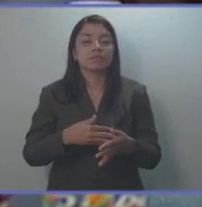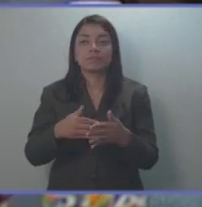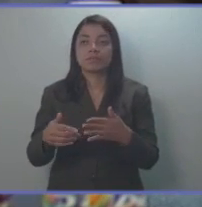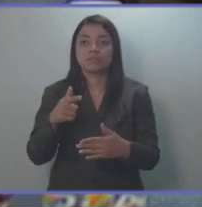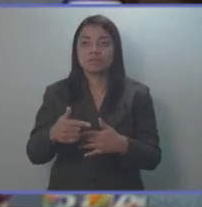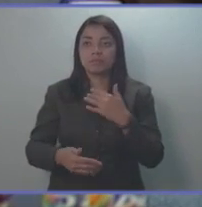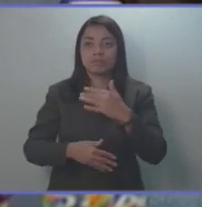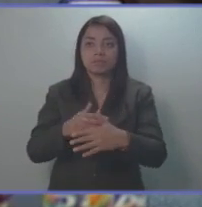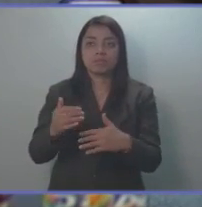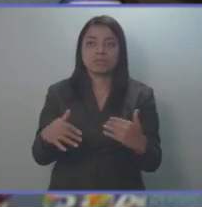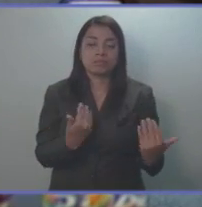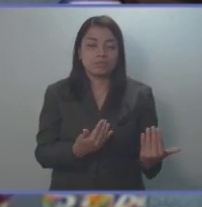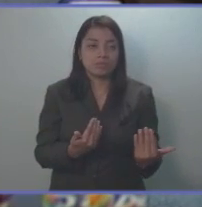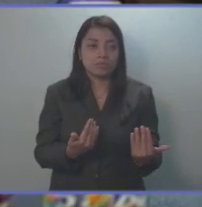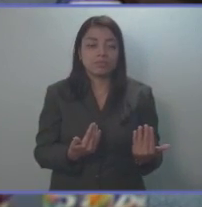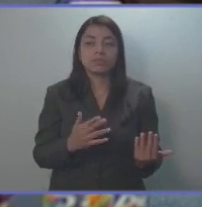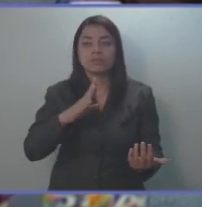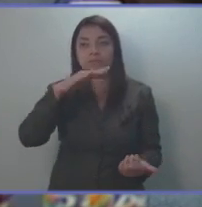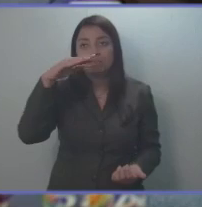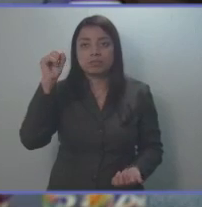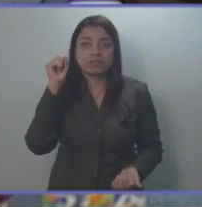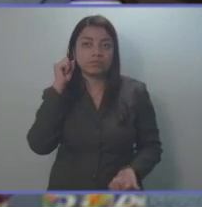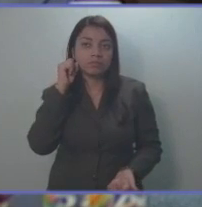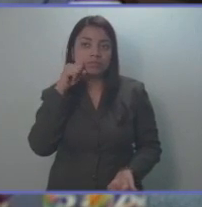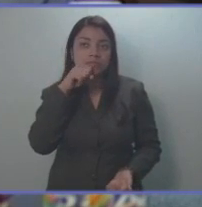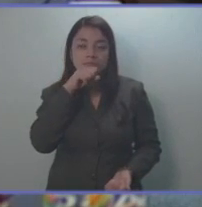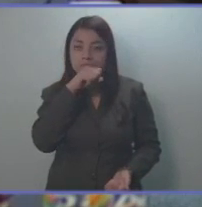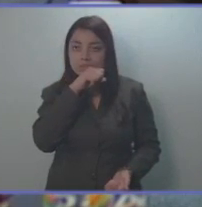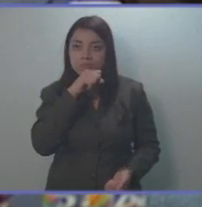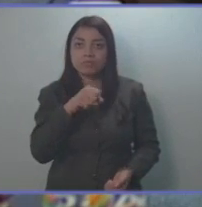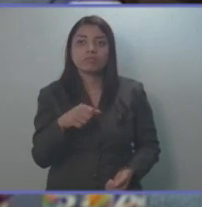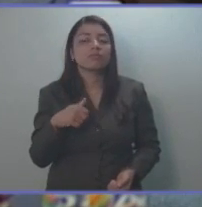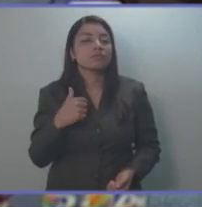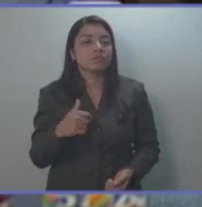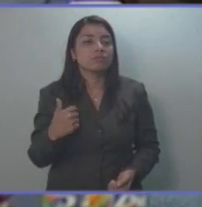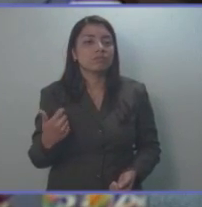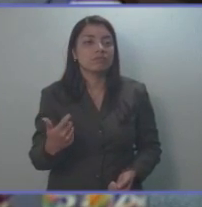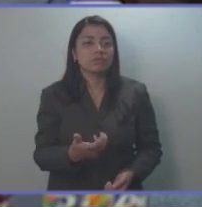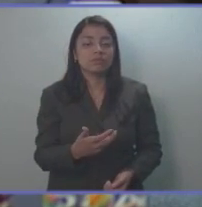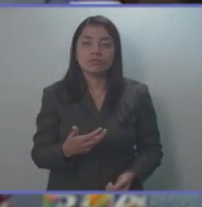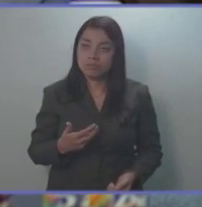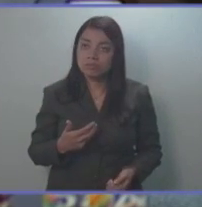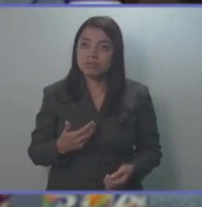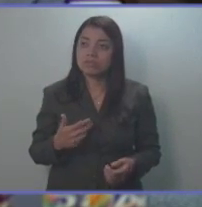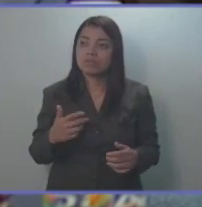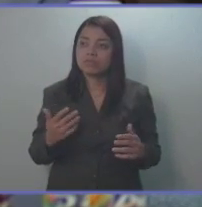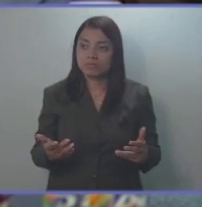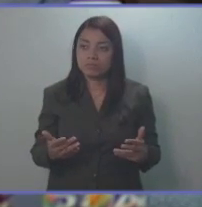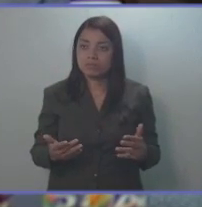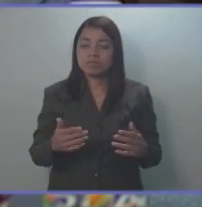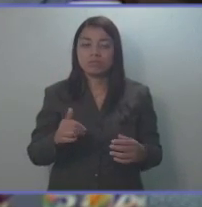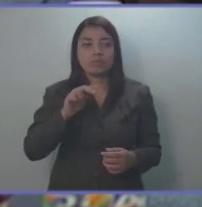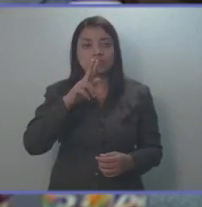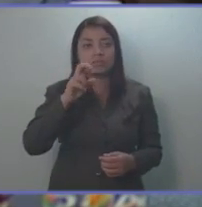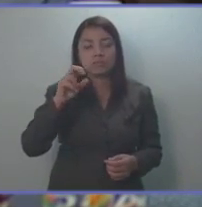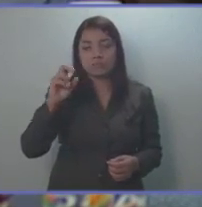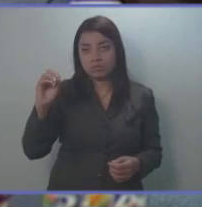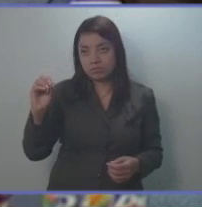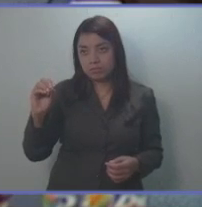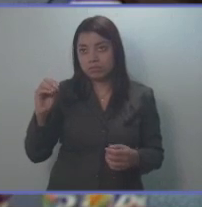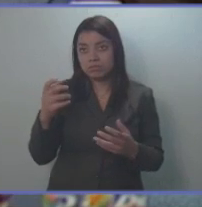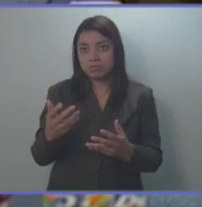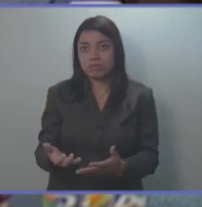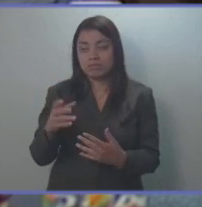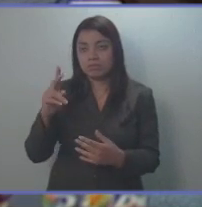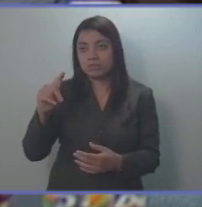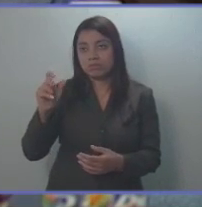a dar vuelta al donativo de China Taiwán. Por eso nosotros respetábamos las 300 toneladas para los